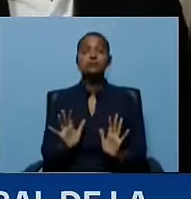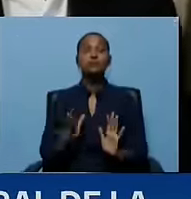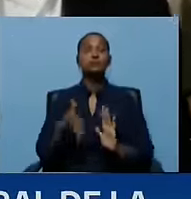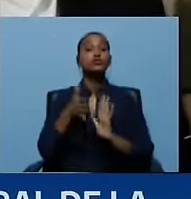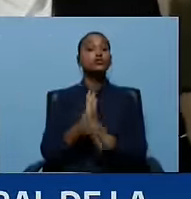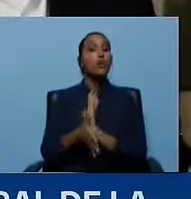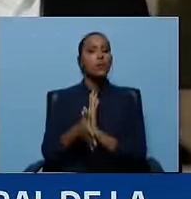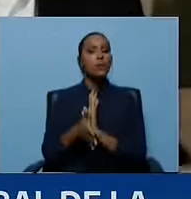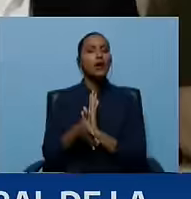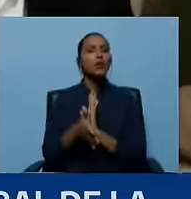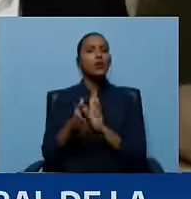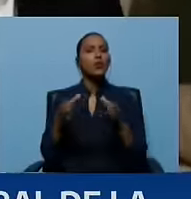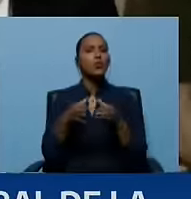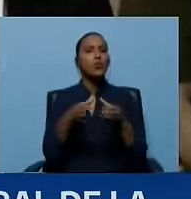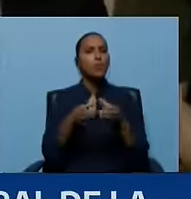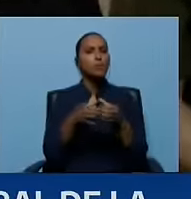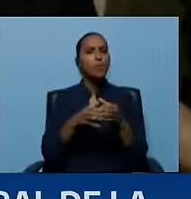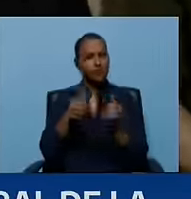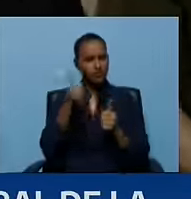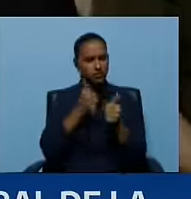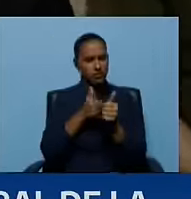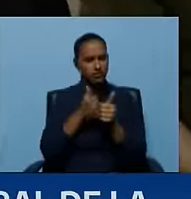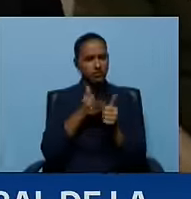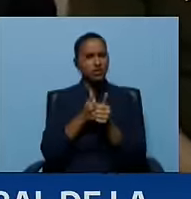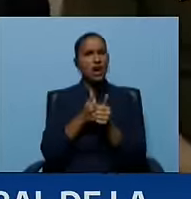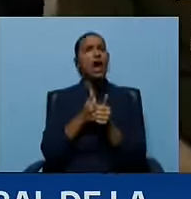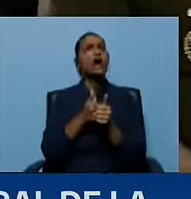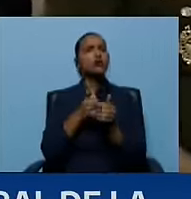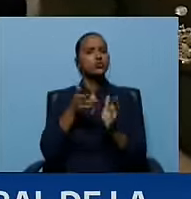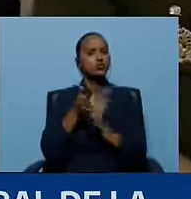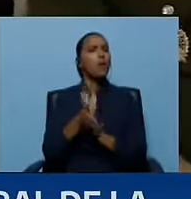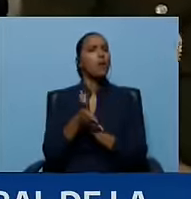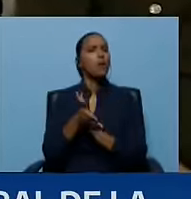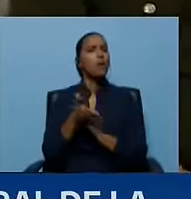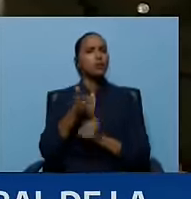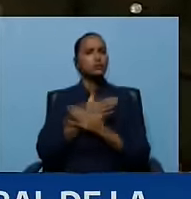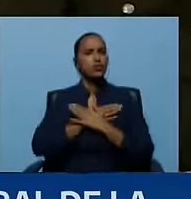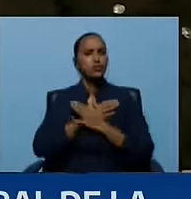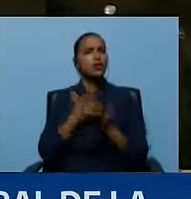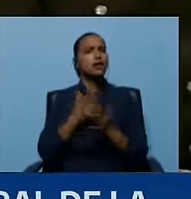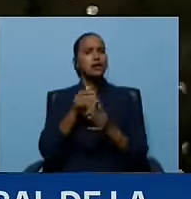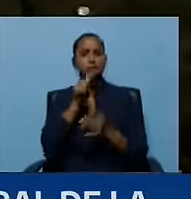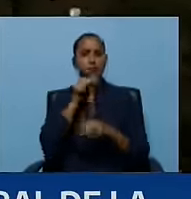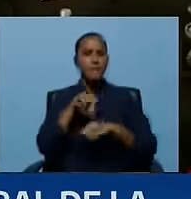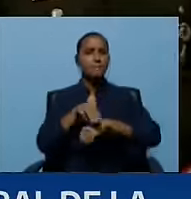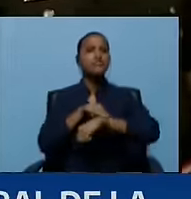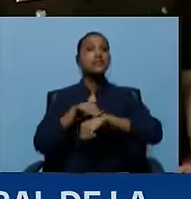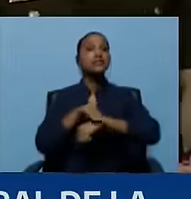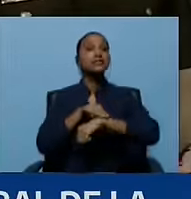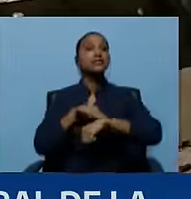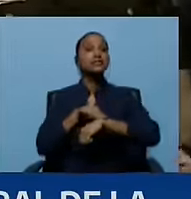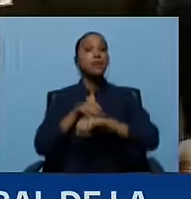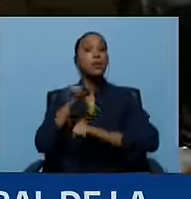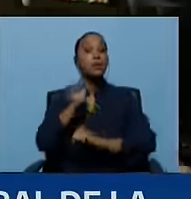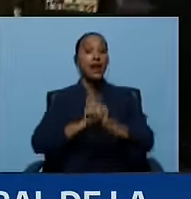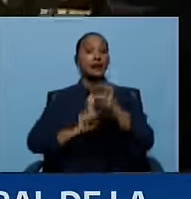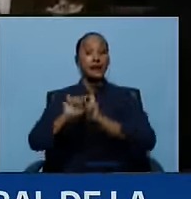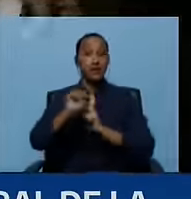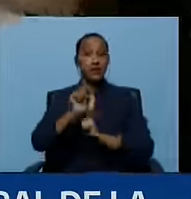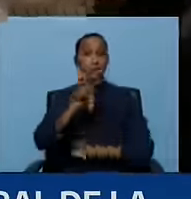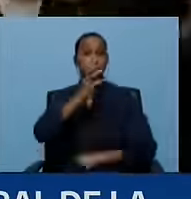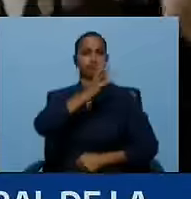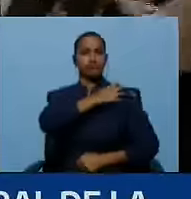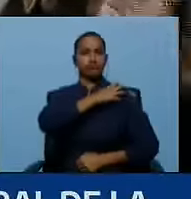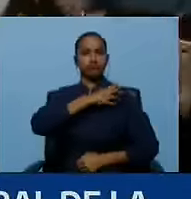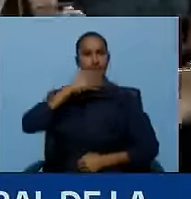Defensa y Soberanía, bueno, ratifico al ministro del Poder Popular para la Defensa, general en jefe